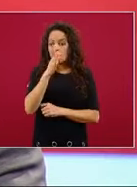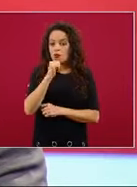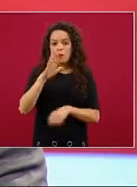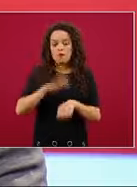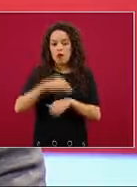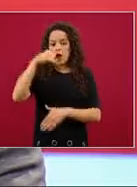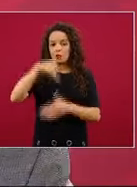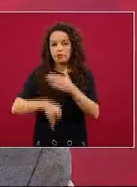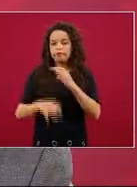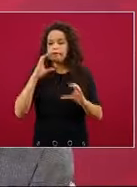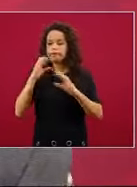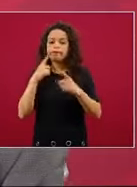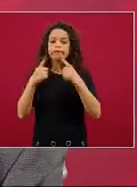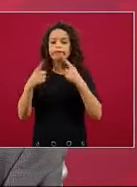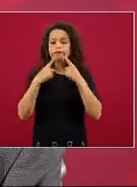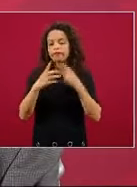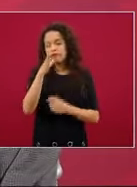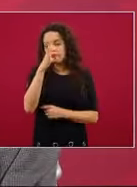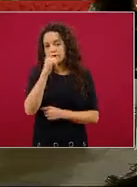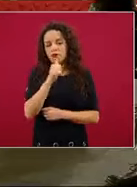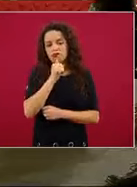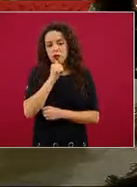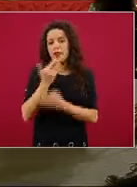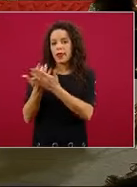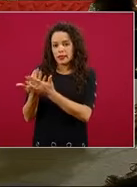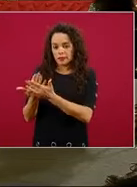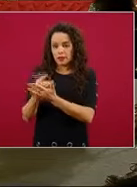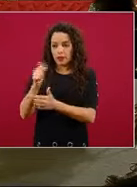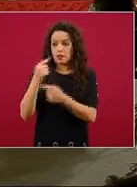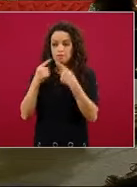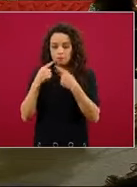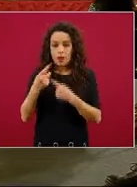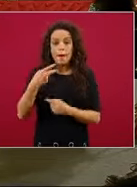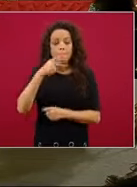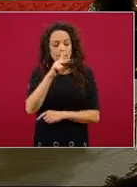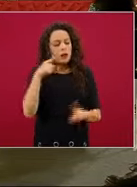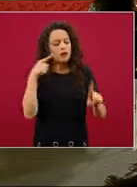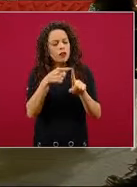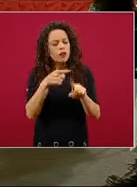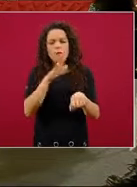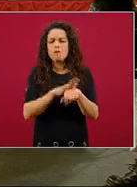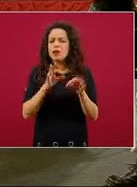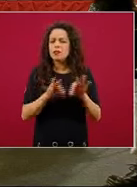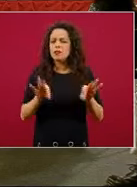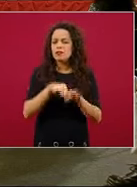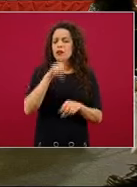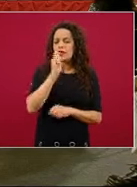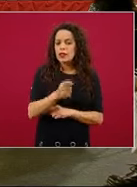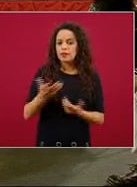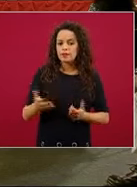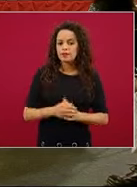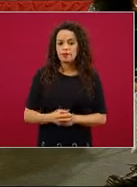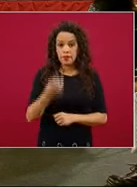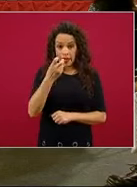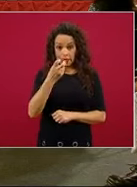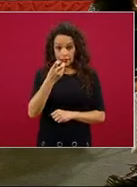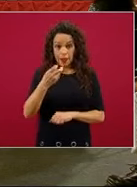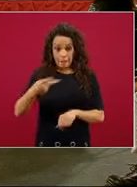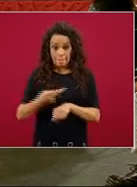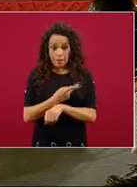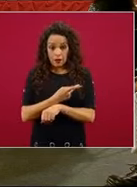en esa comunicación. Pero el punto clave es que esto ocurra no es